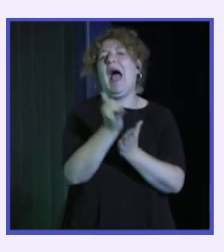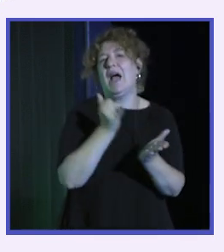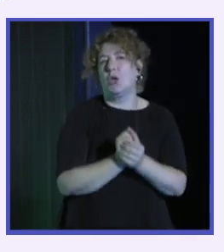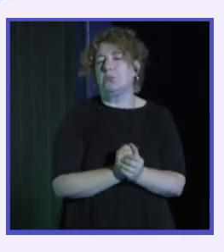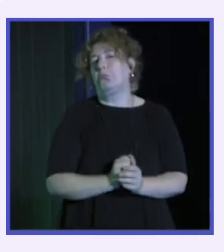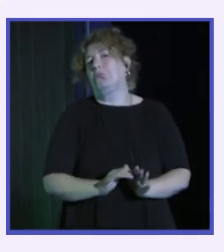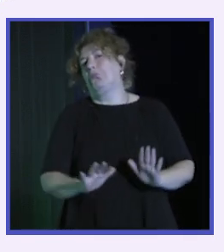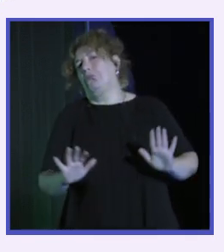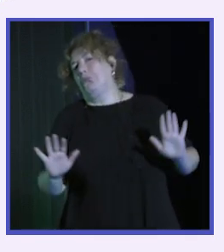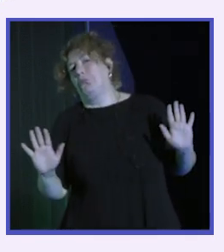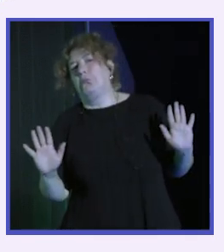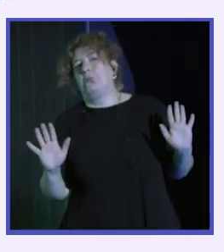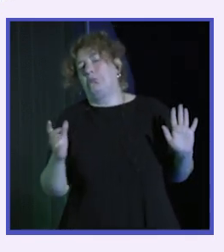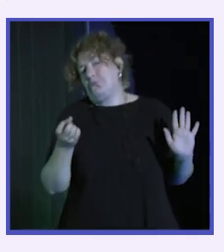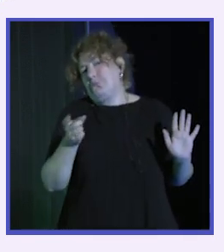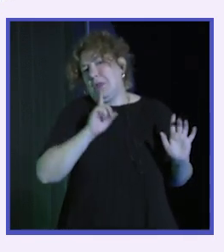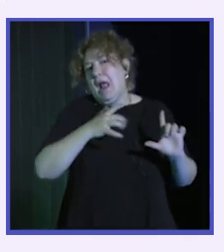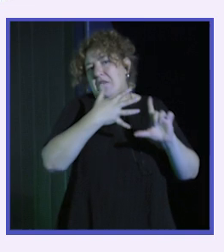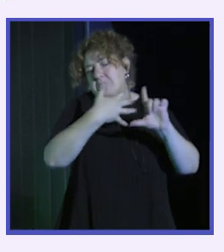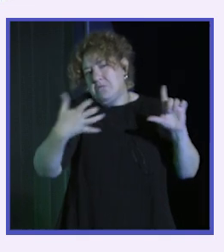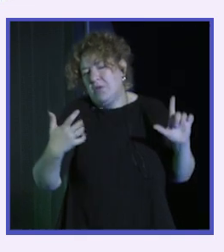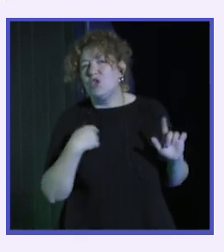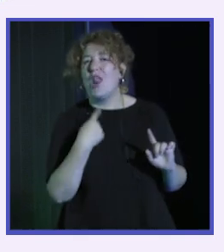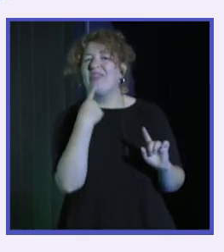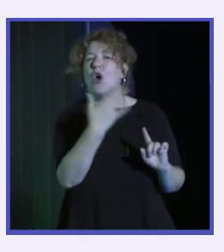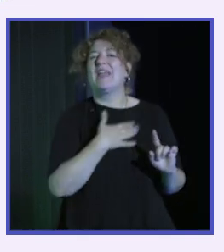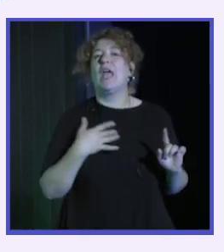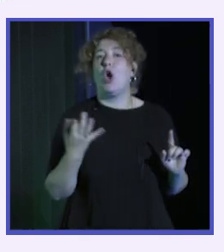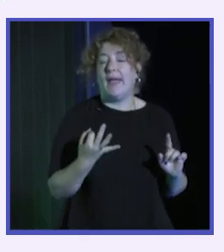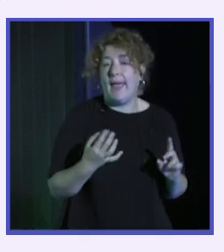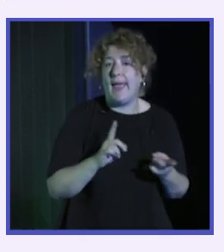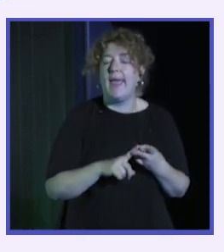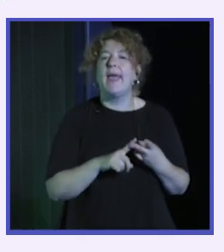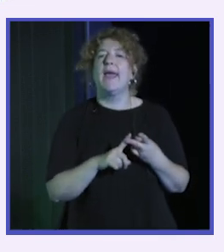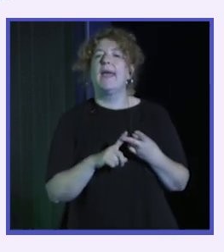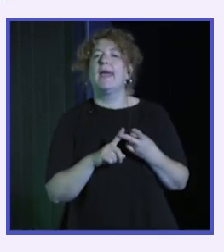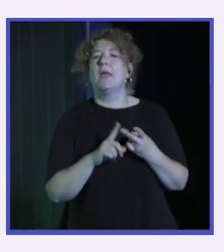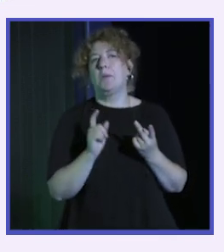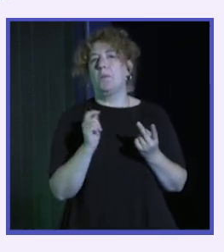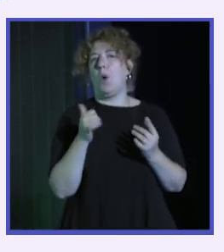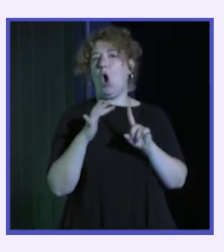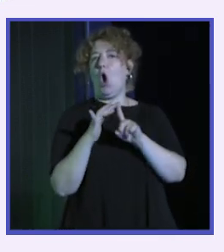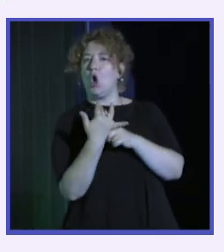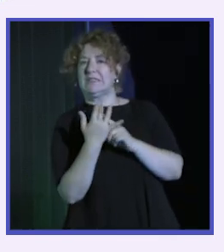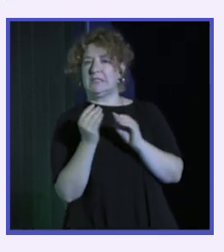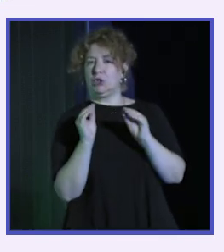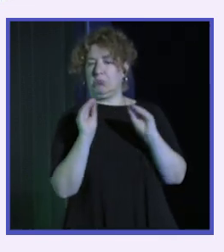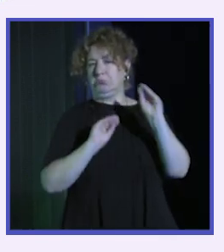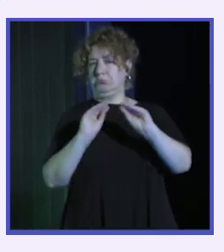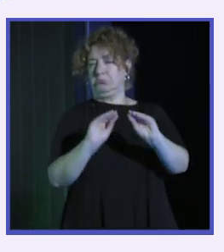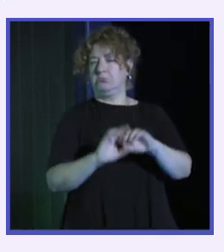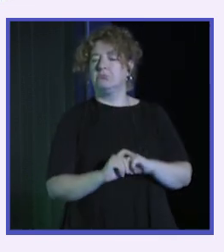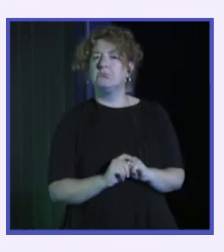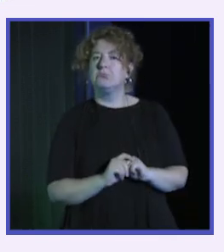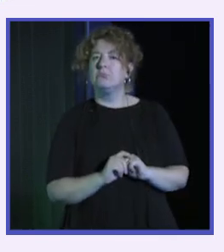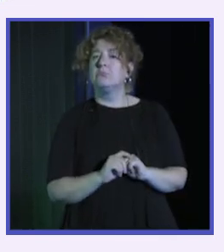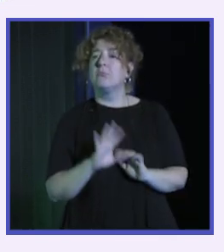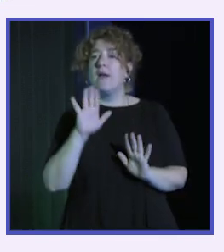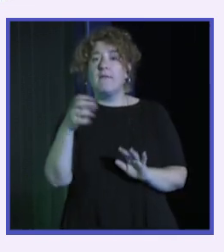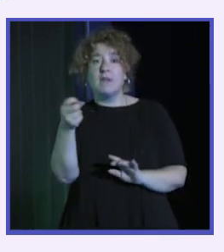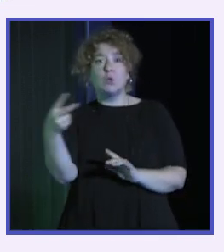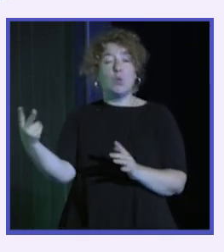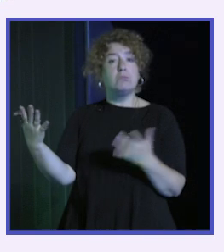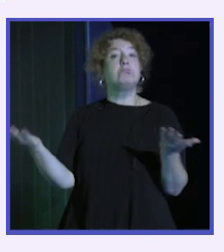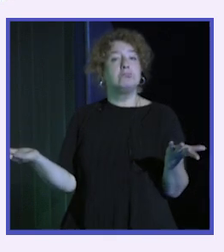a priori no es un mal prompt, ¿no? Le estoy diciendo lo que quiero y le estoy dando un poquito de contexto. ¿Qué resultado voy a